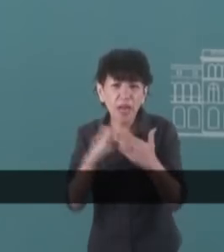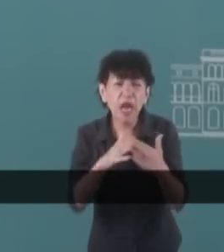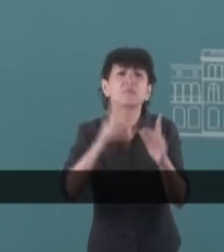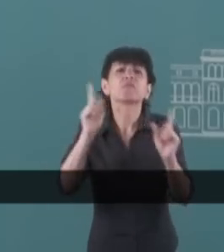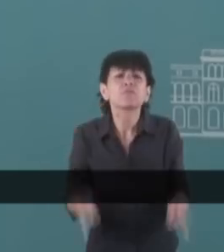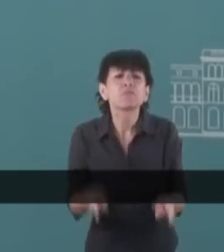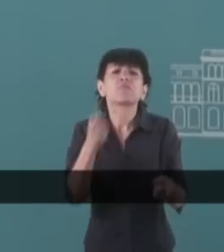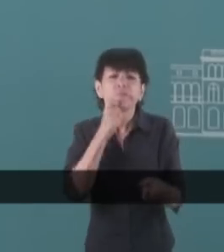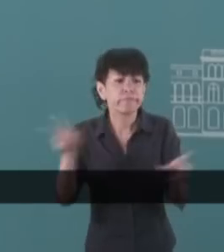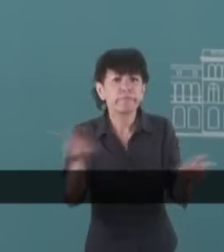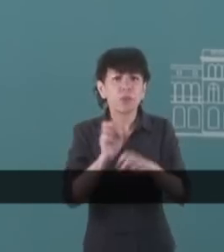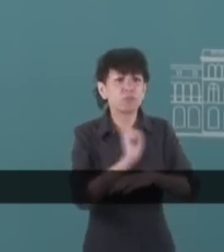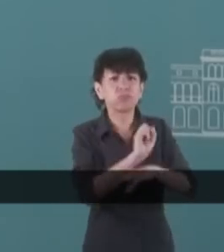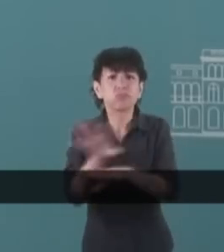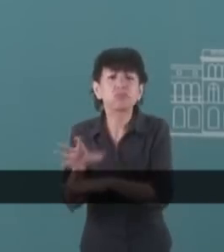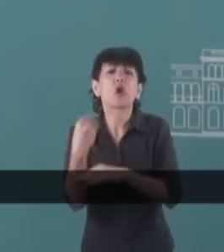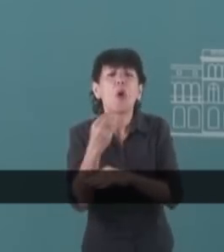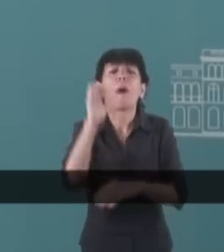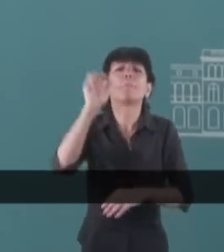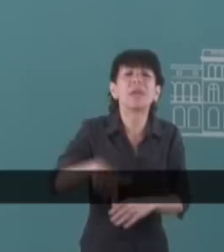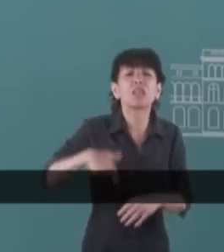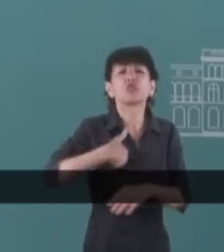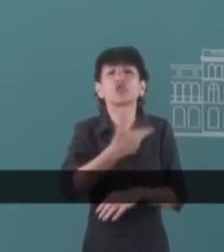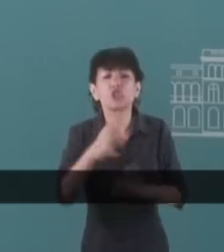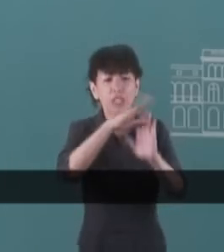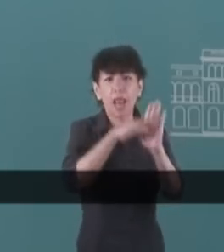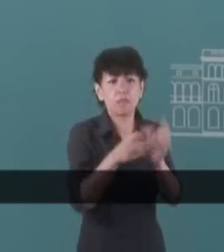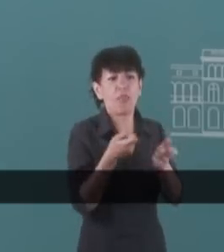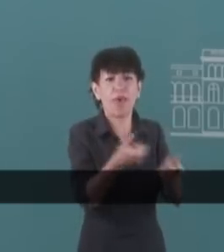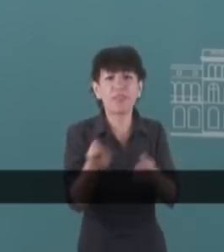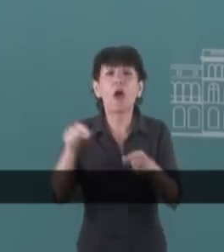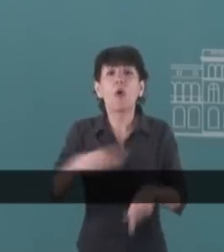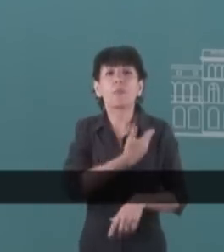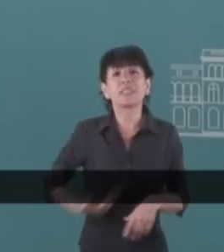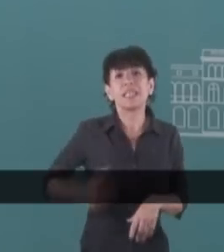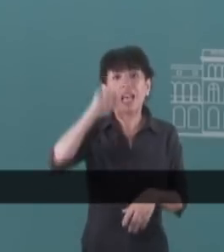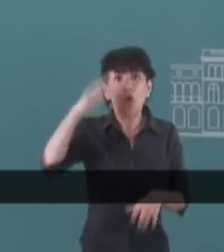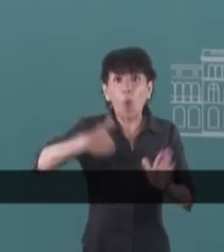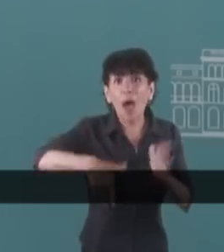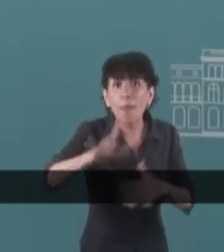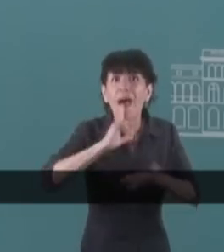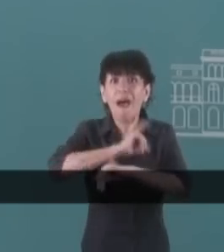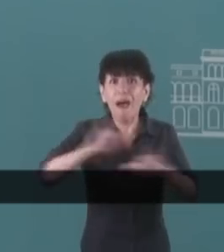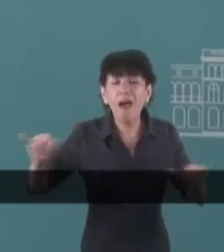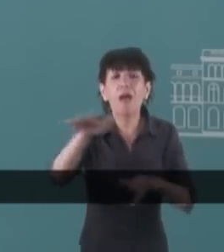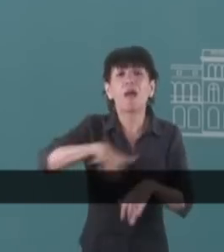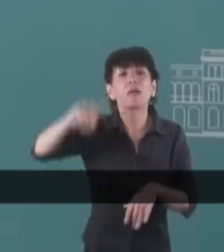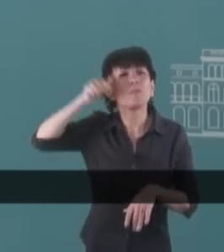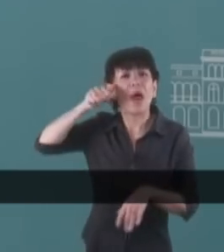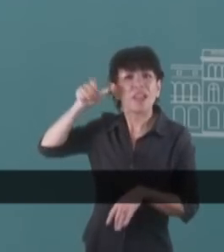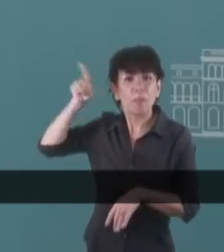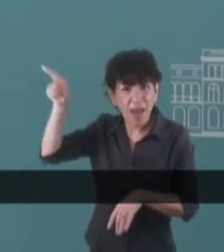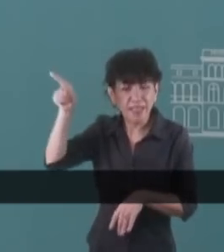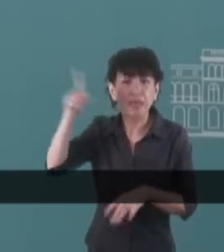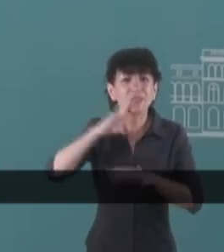distribución del ingreso a través de los diferentes planes sociales. Hoy el presidente de la Nación está anunciando en Mar del Plata que se le va